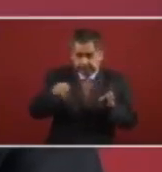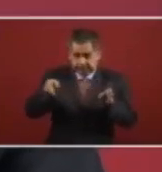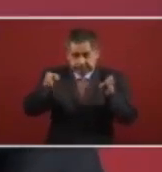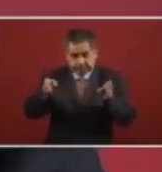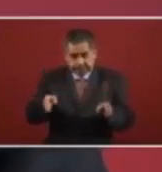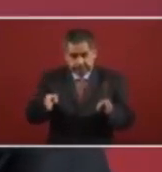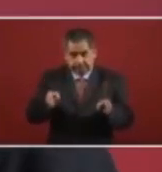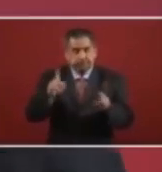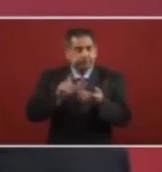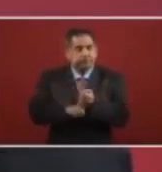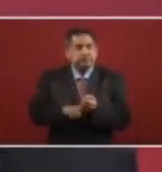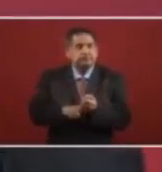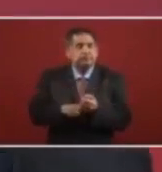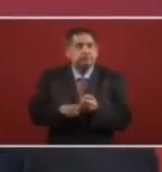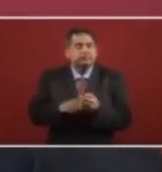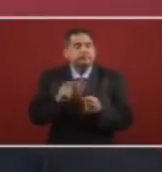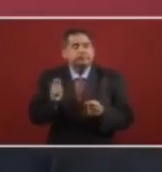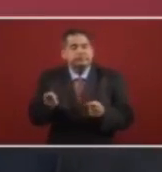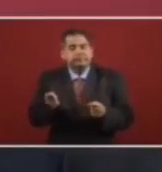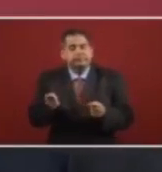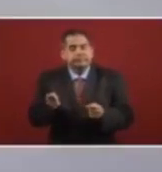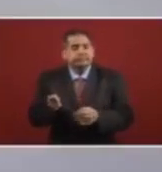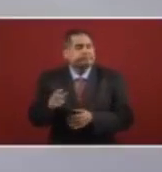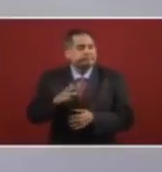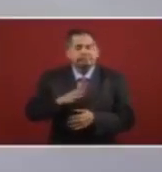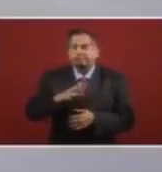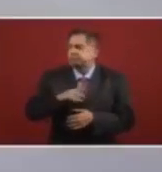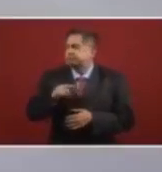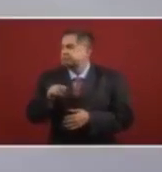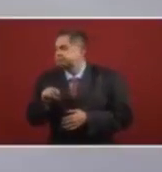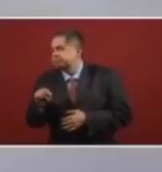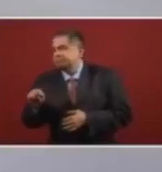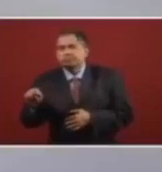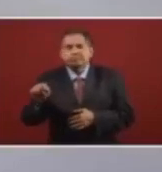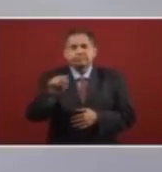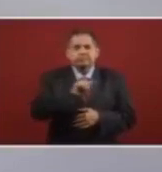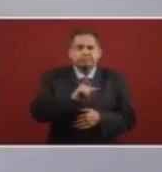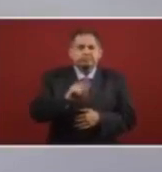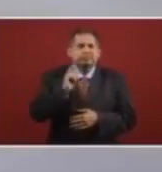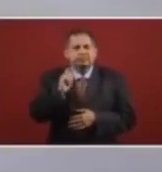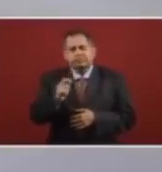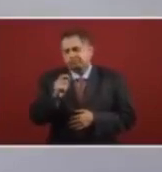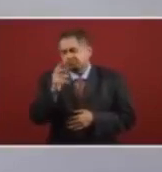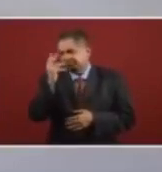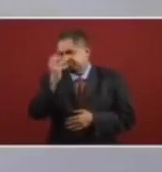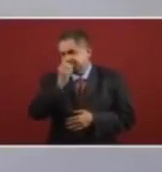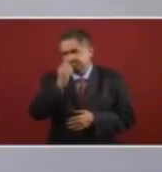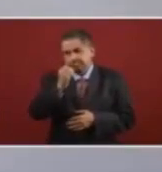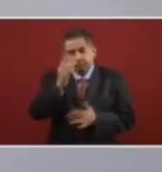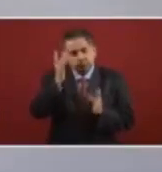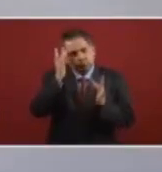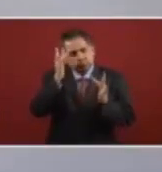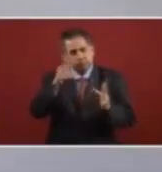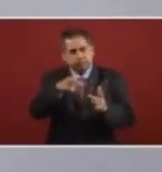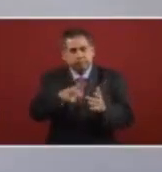en que existen las benditas redes sociales